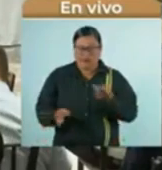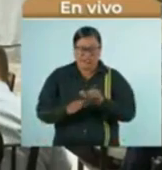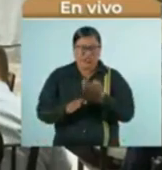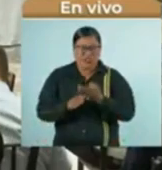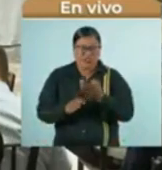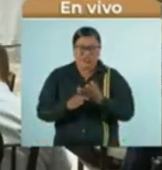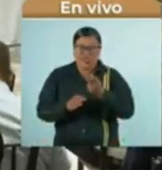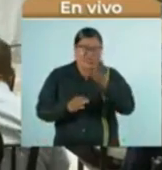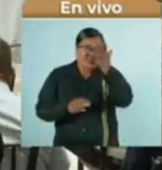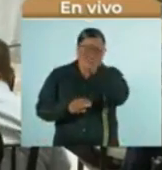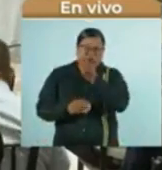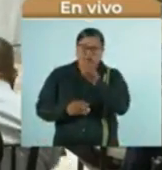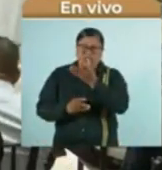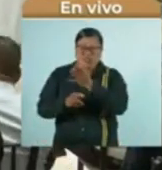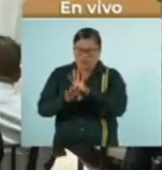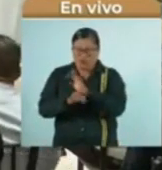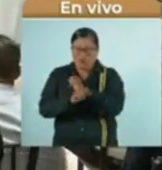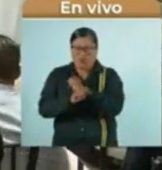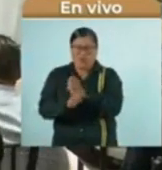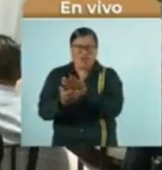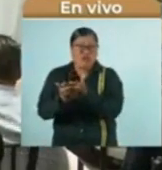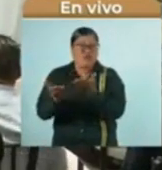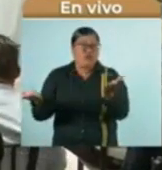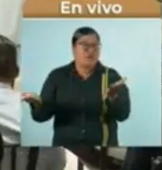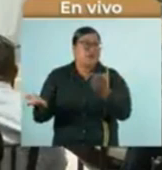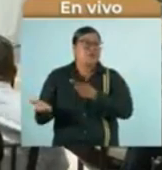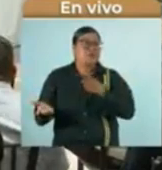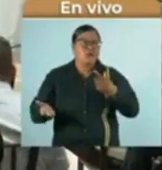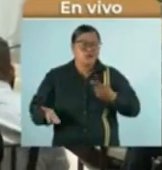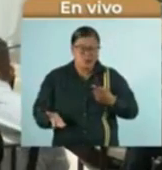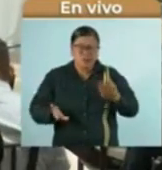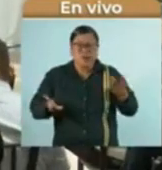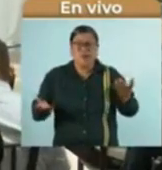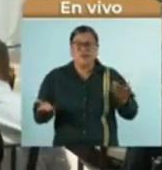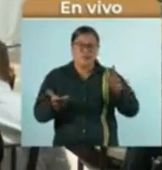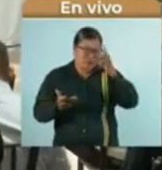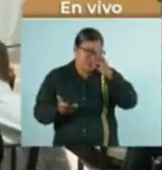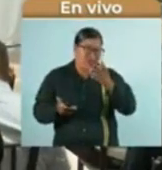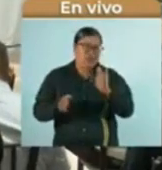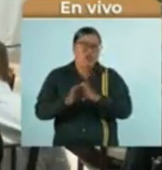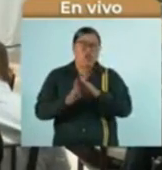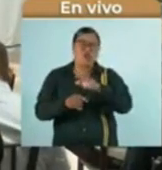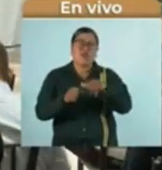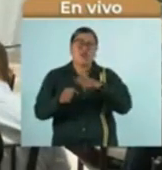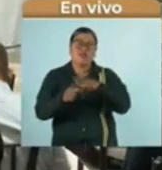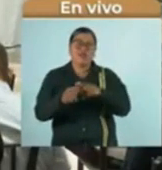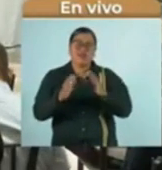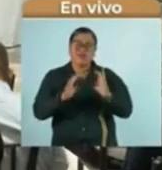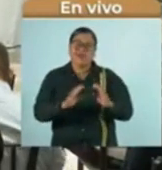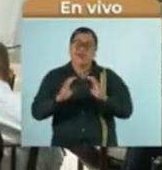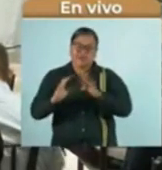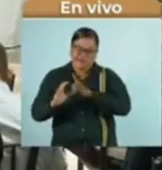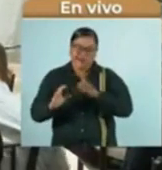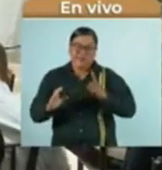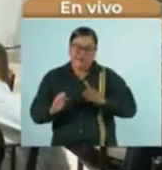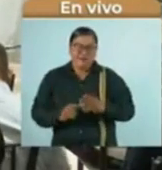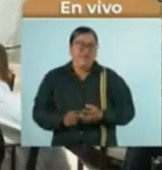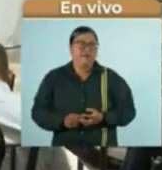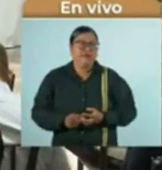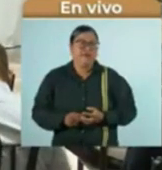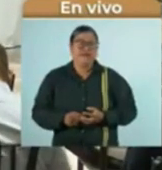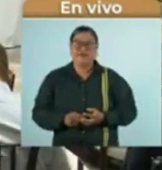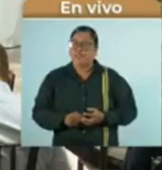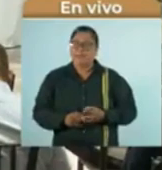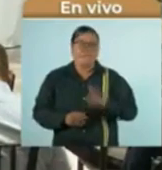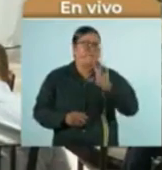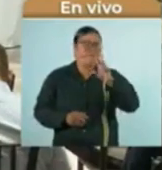y una protección que tenemos que hacer al ambiente y a la naturaleza, se cuide. No